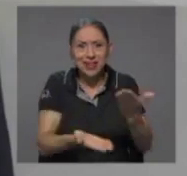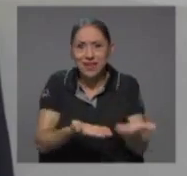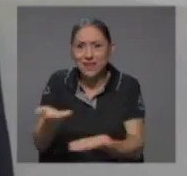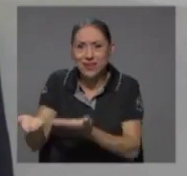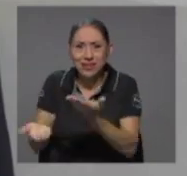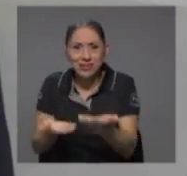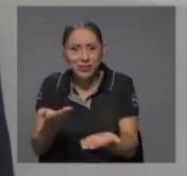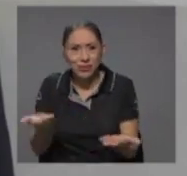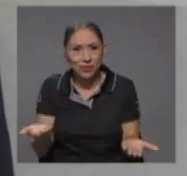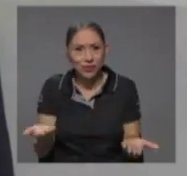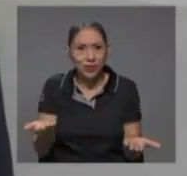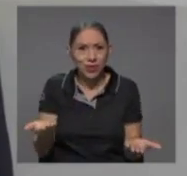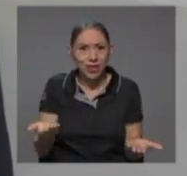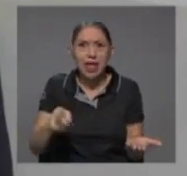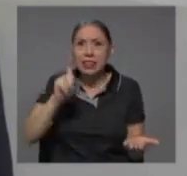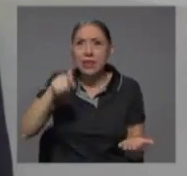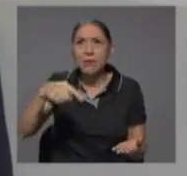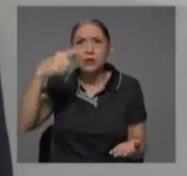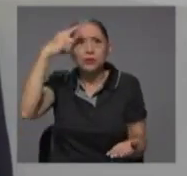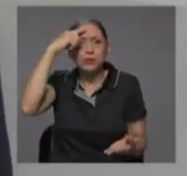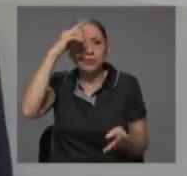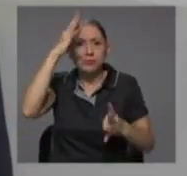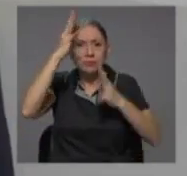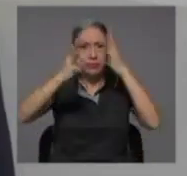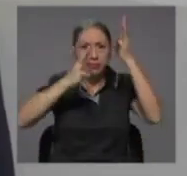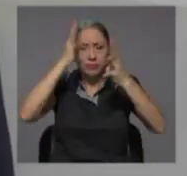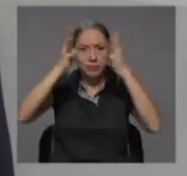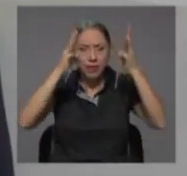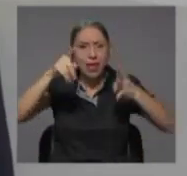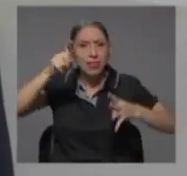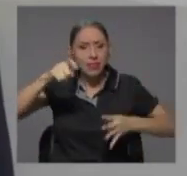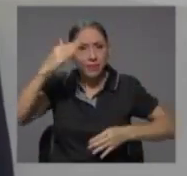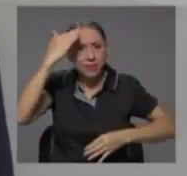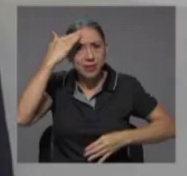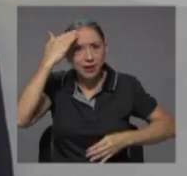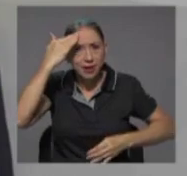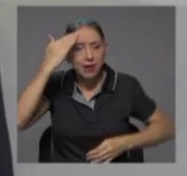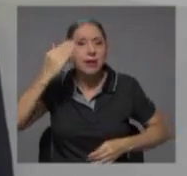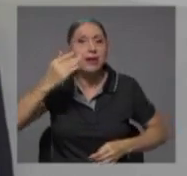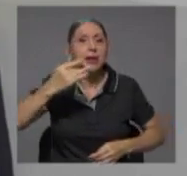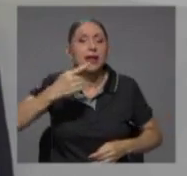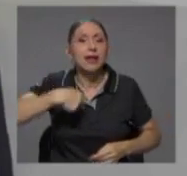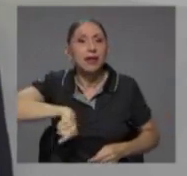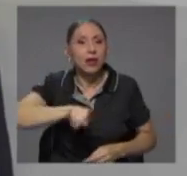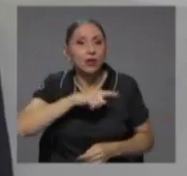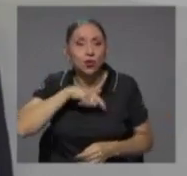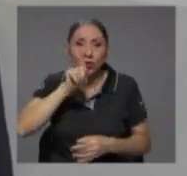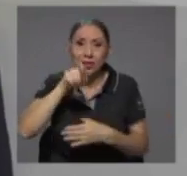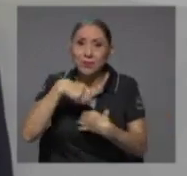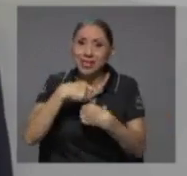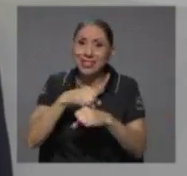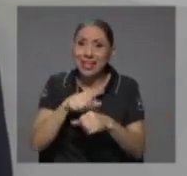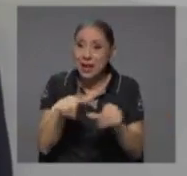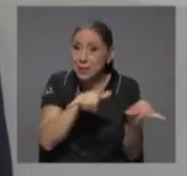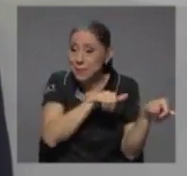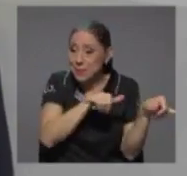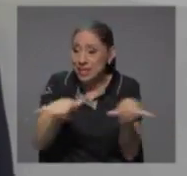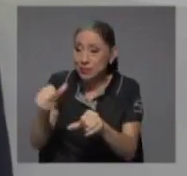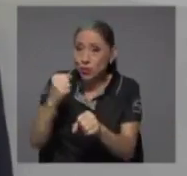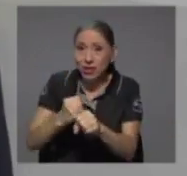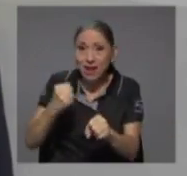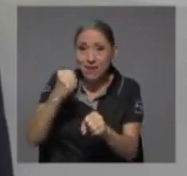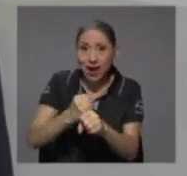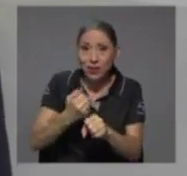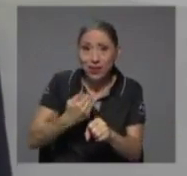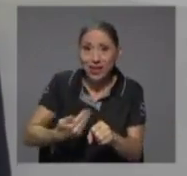que ponernos creativos, saber que tenemos que realizar el mismo trabajo o más con